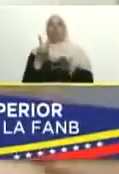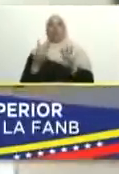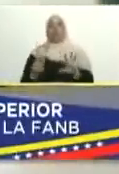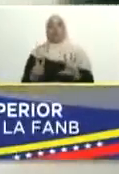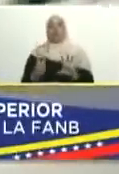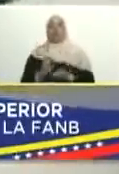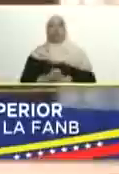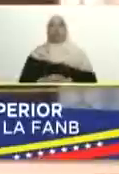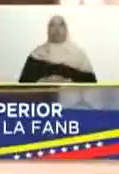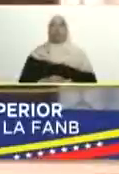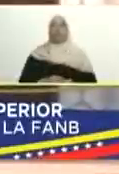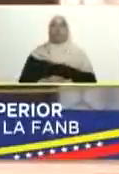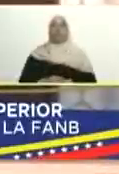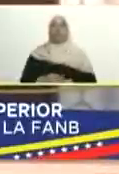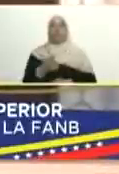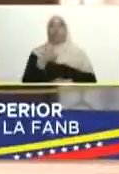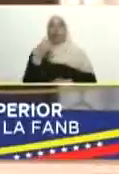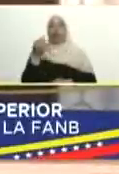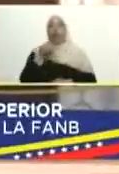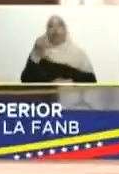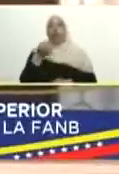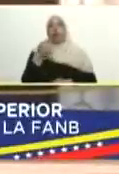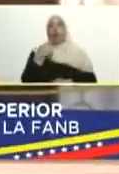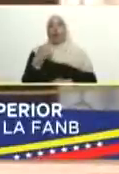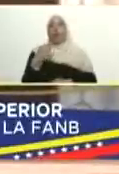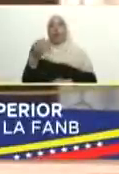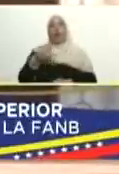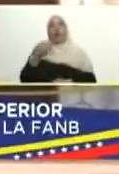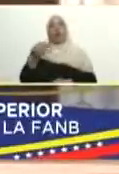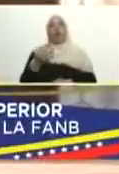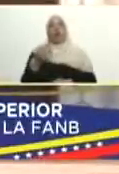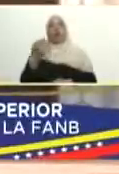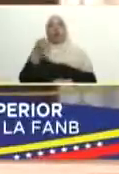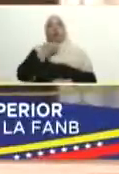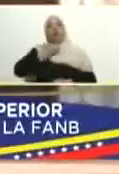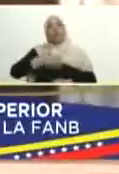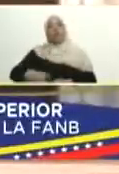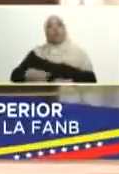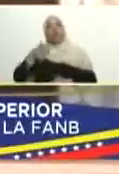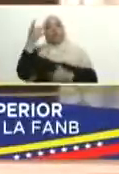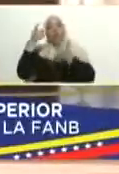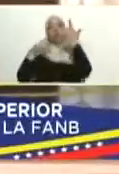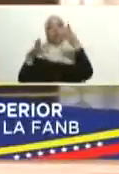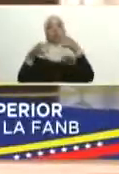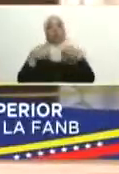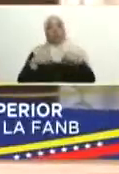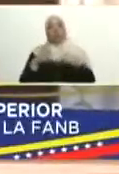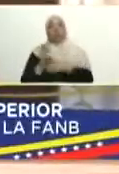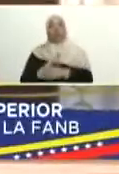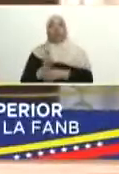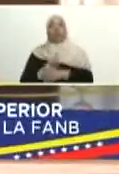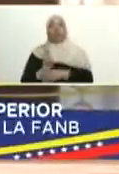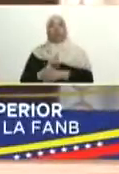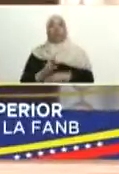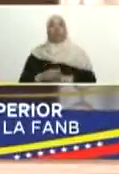medio, con la verdad. Las dos que perdimos, salimos a reconocerlas inmediatamente.